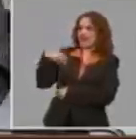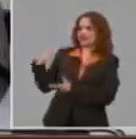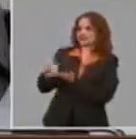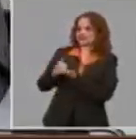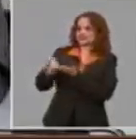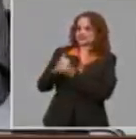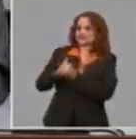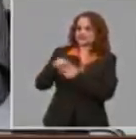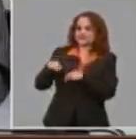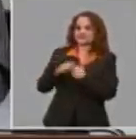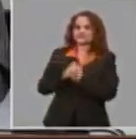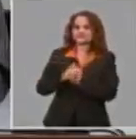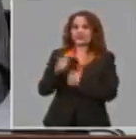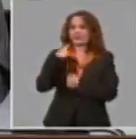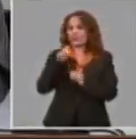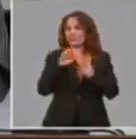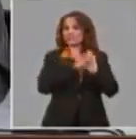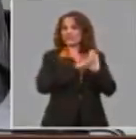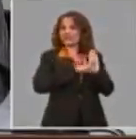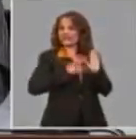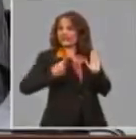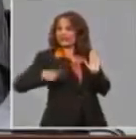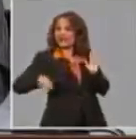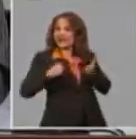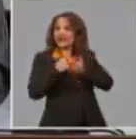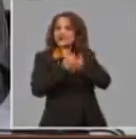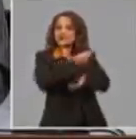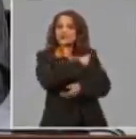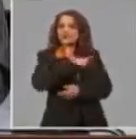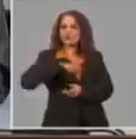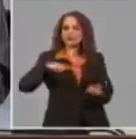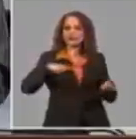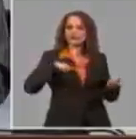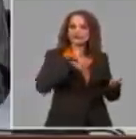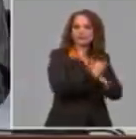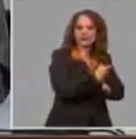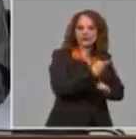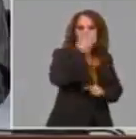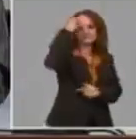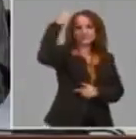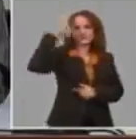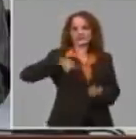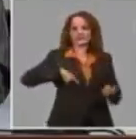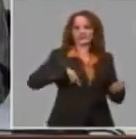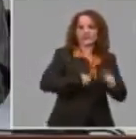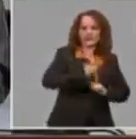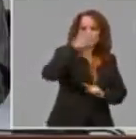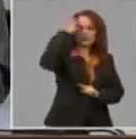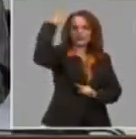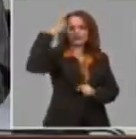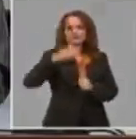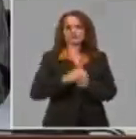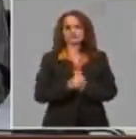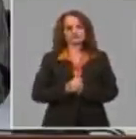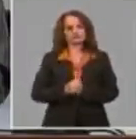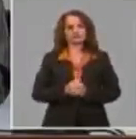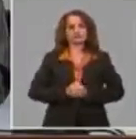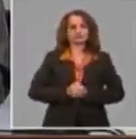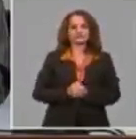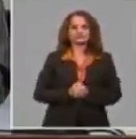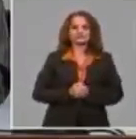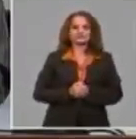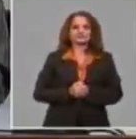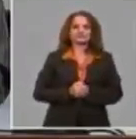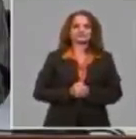de la manera esto es con emoción en gran premio aquí mismo por la ciudad la estrategia económica